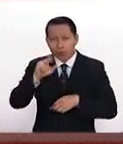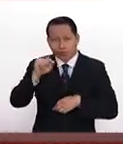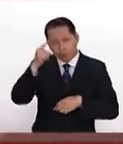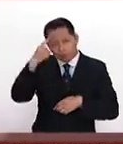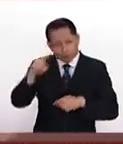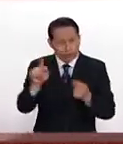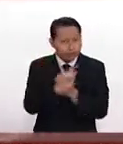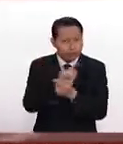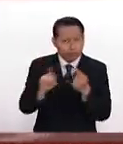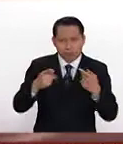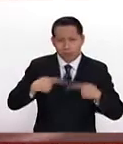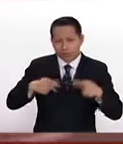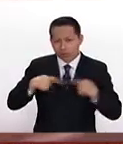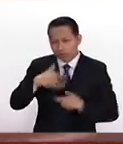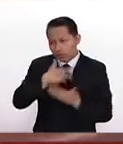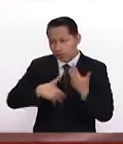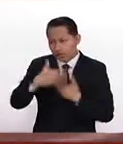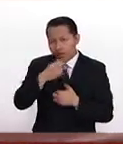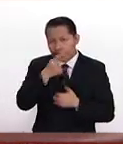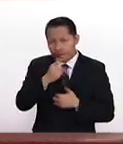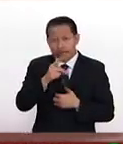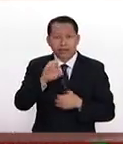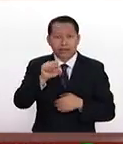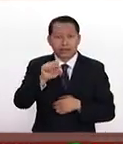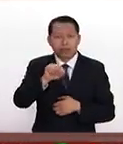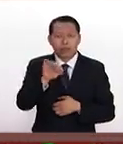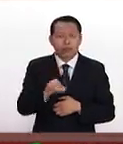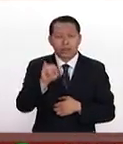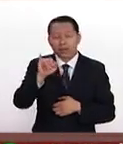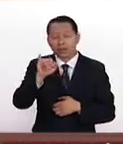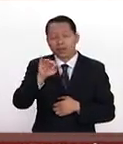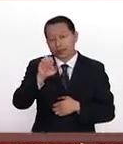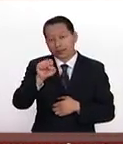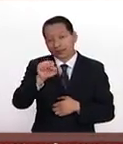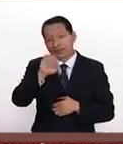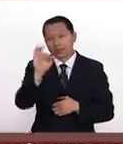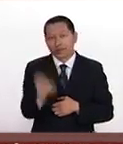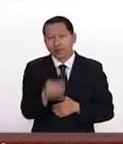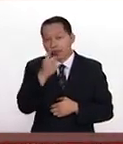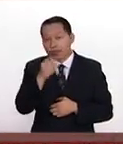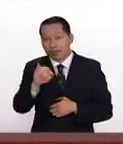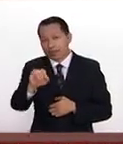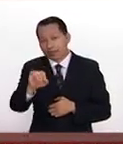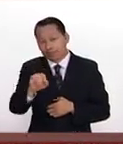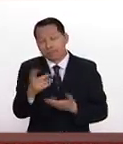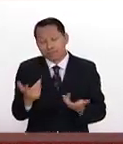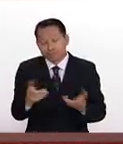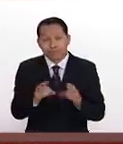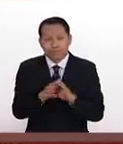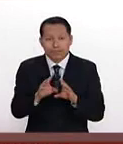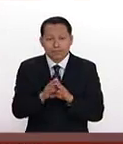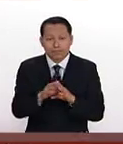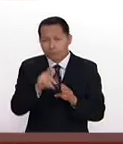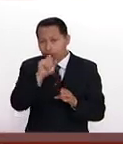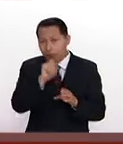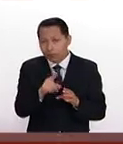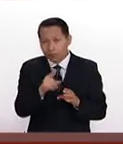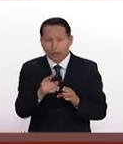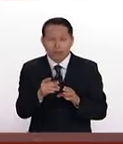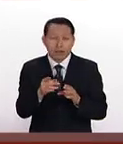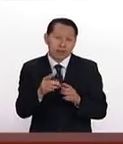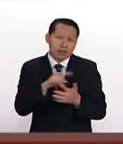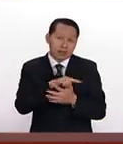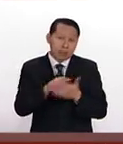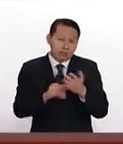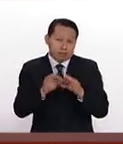la población si está preparado 60 por ciento entonces no es que estos cuestionamientos no son relevantes no es que